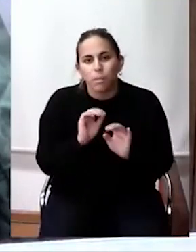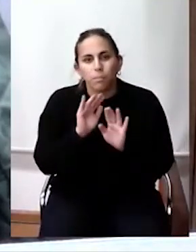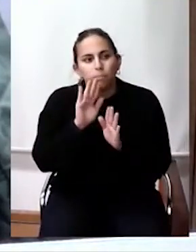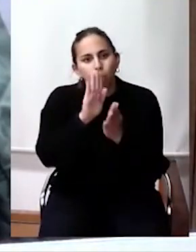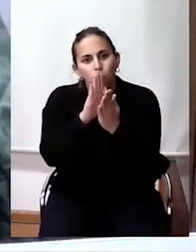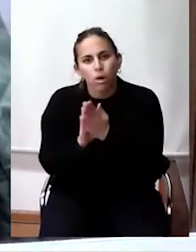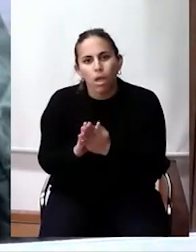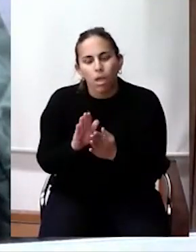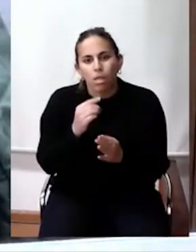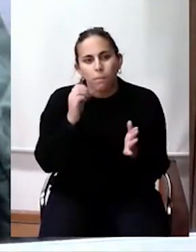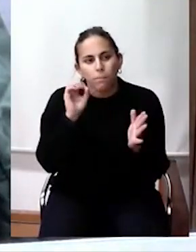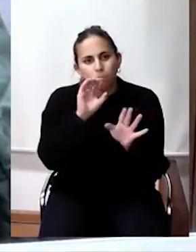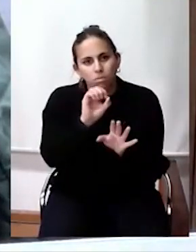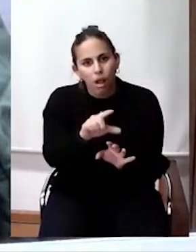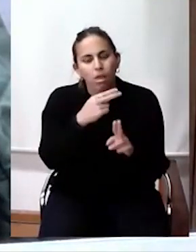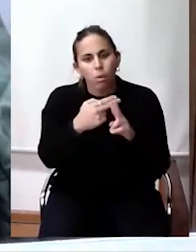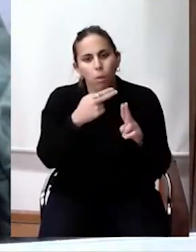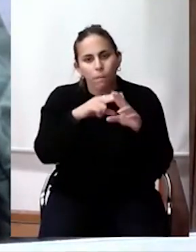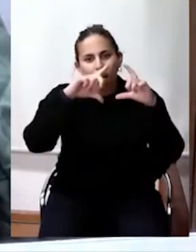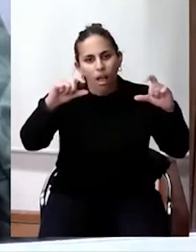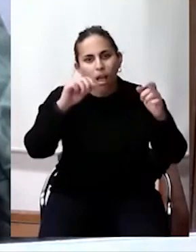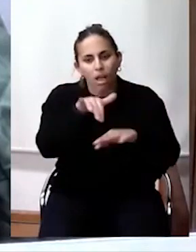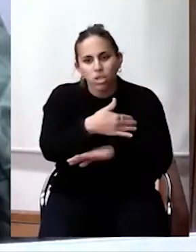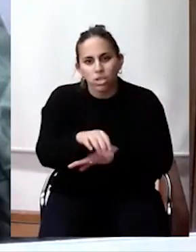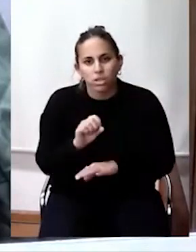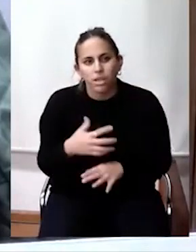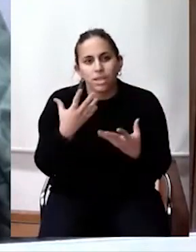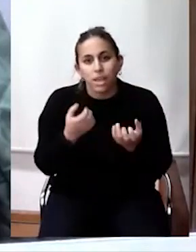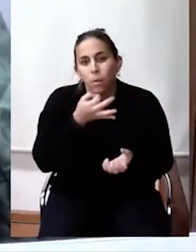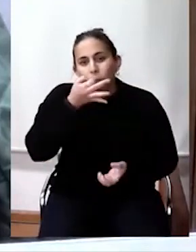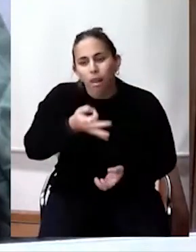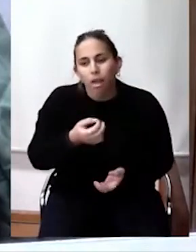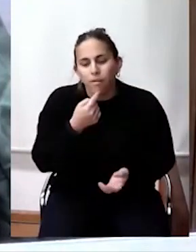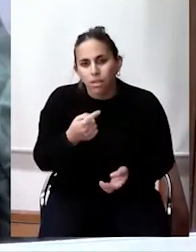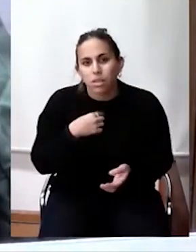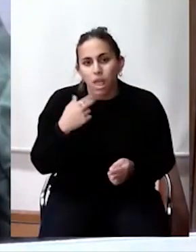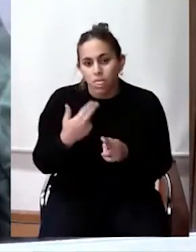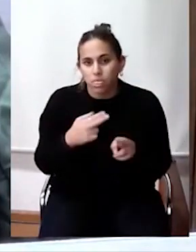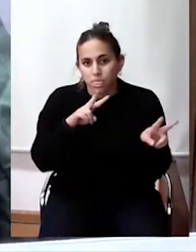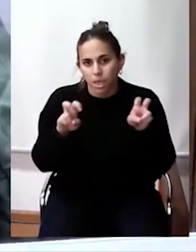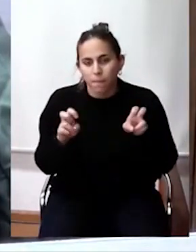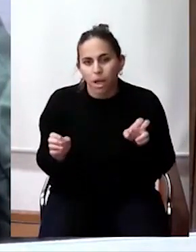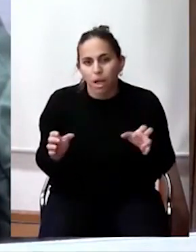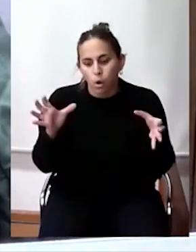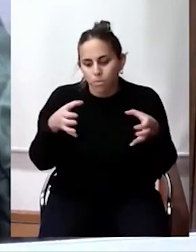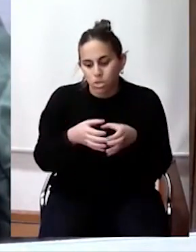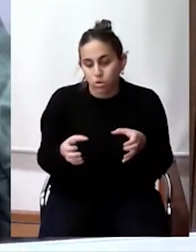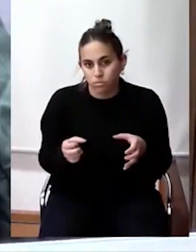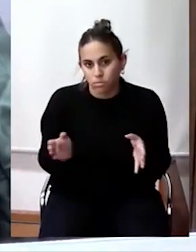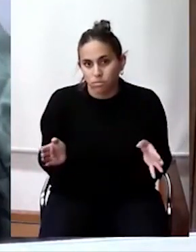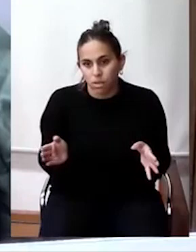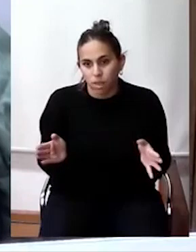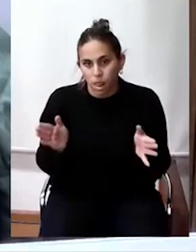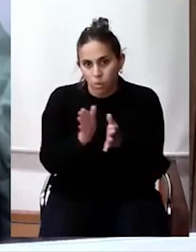nombres de las calles correspondientes que mis palabras pasen de este tema a la comisión correspondiente